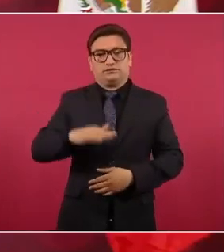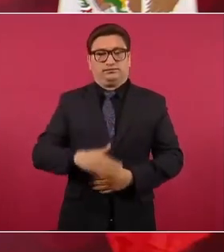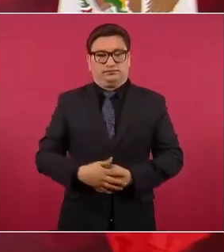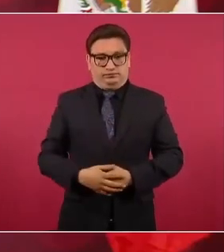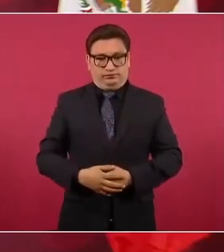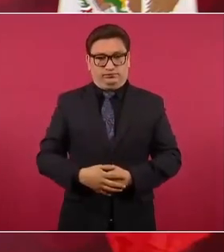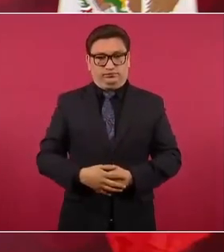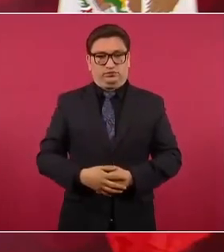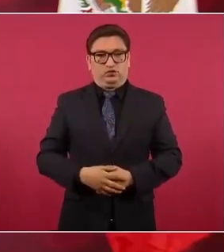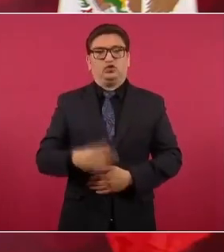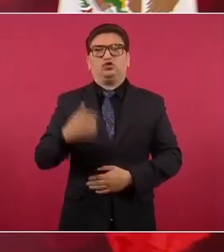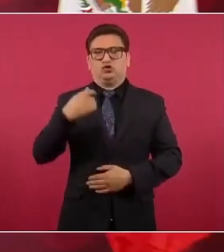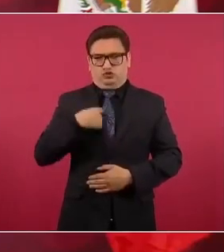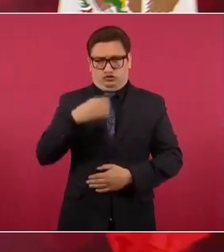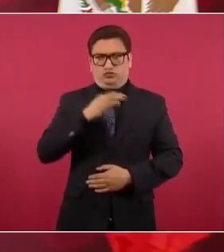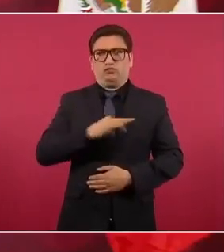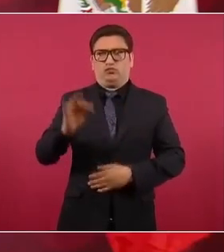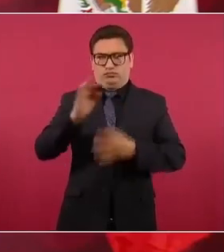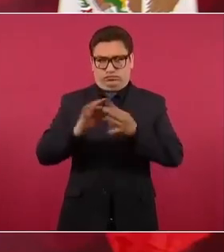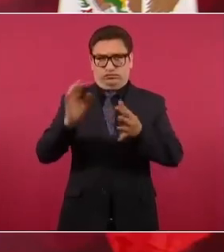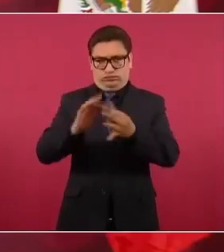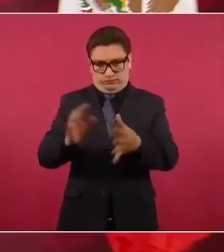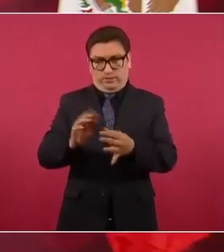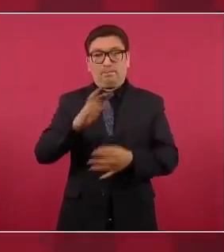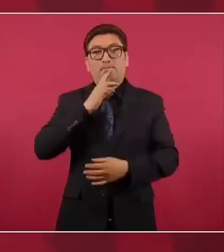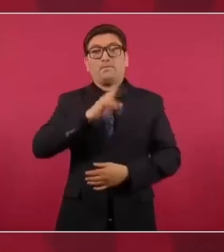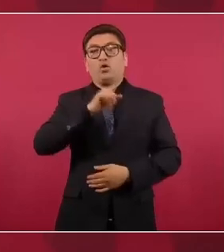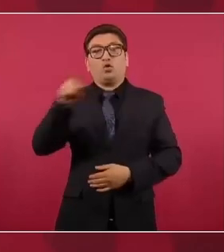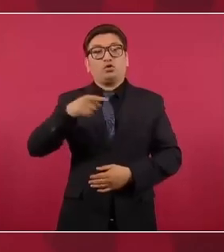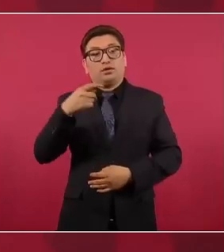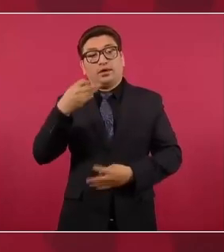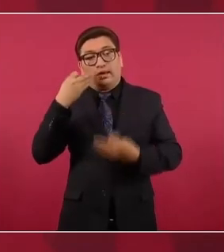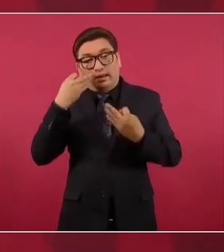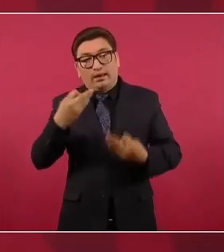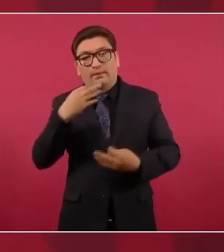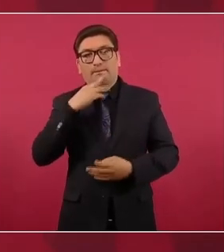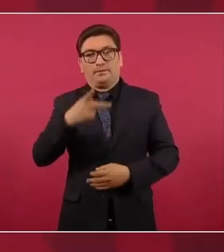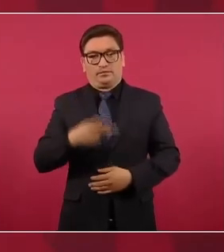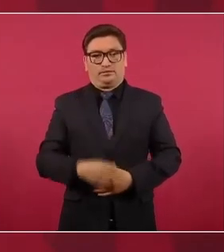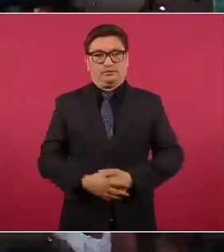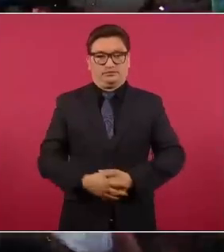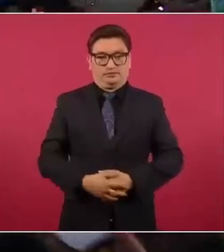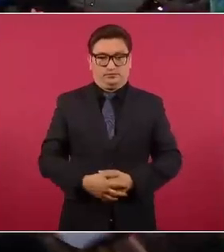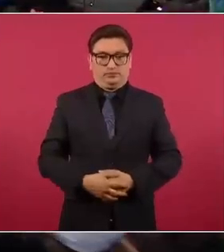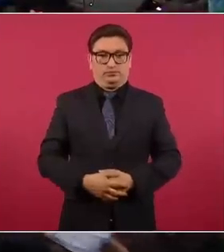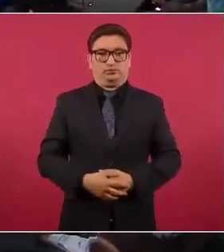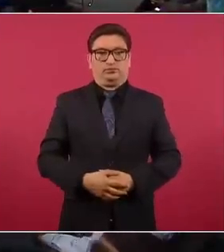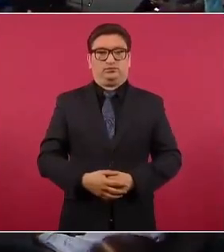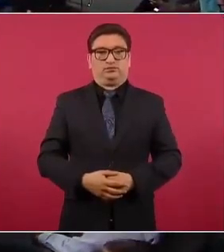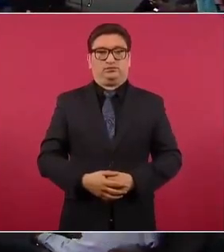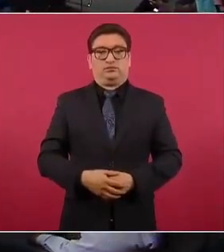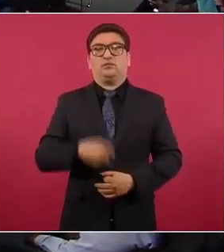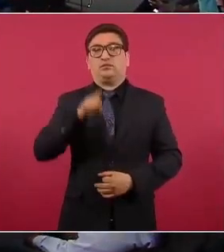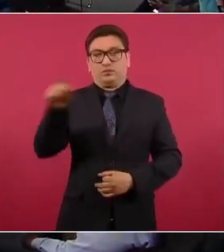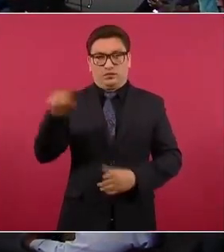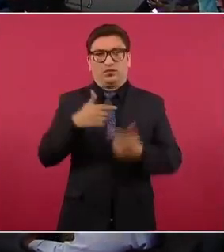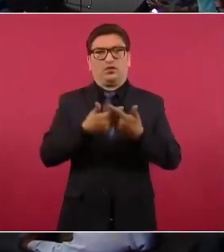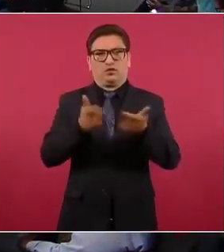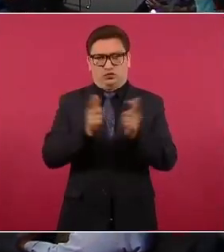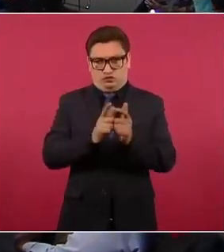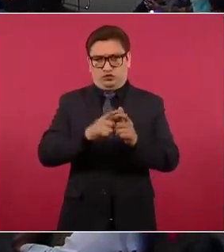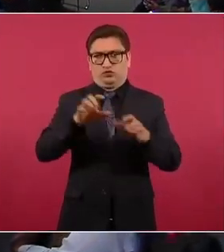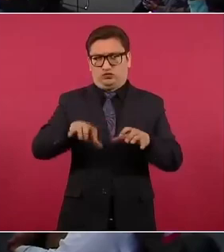Yo se las podría explicar, pero es mejor que ustedes puedan constatar. Que vayan por